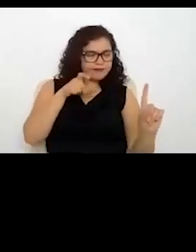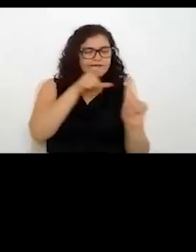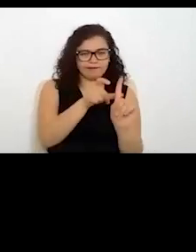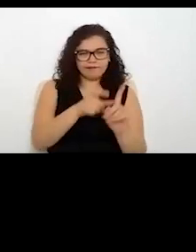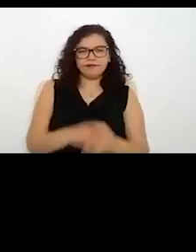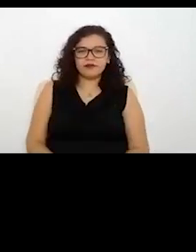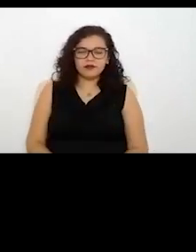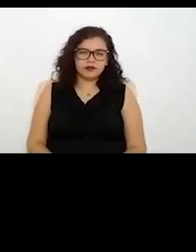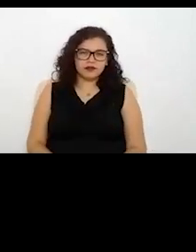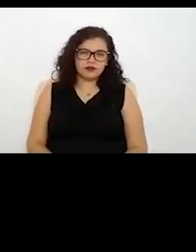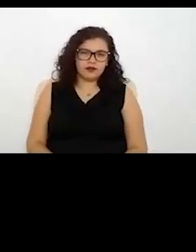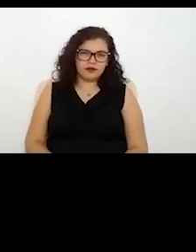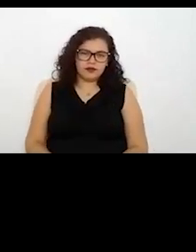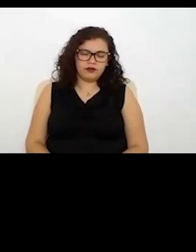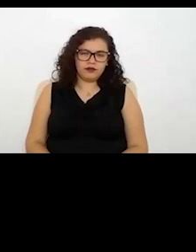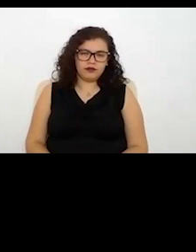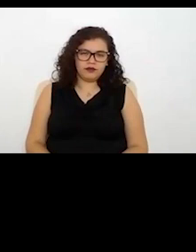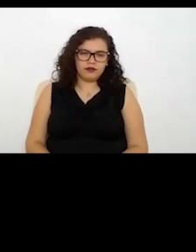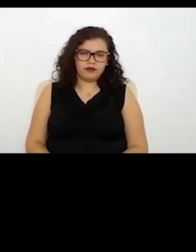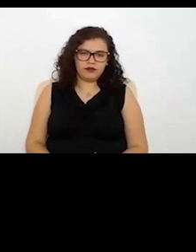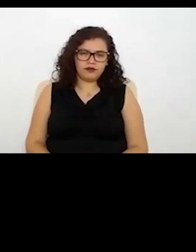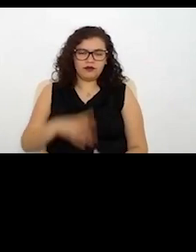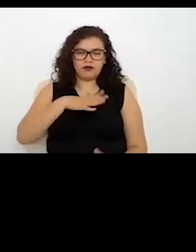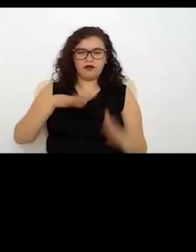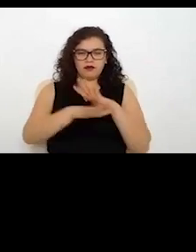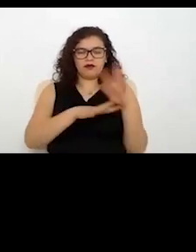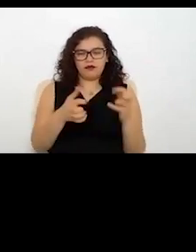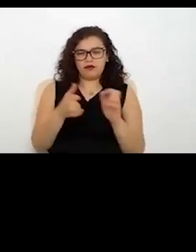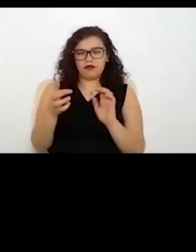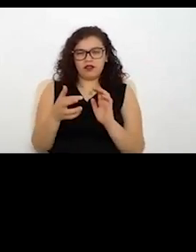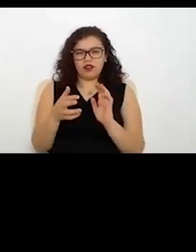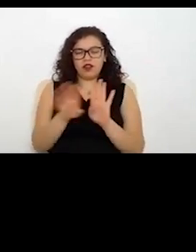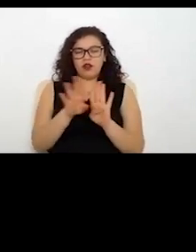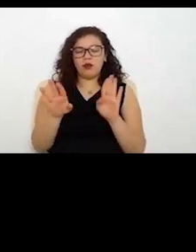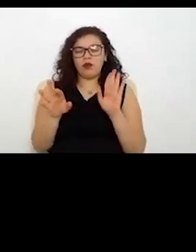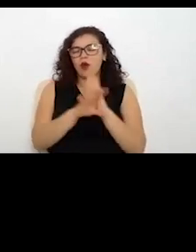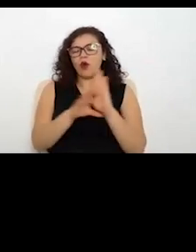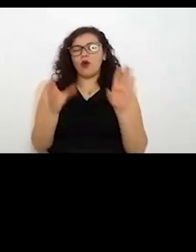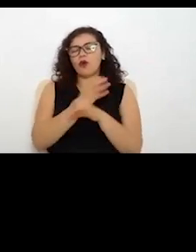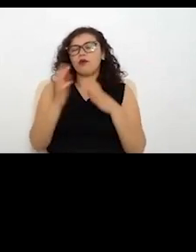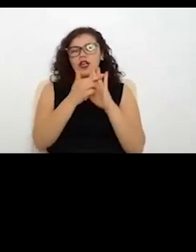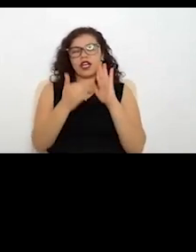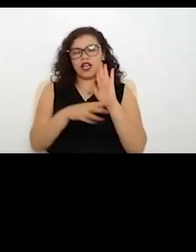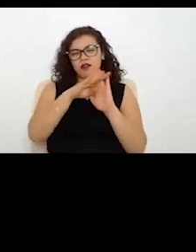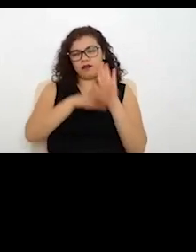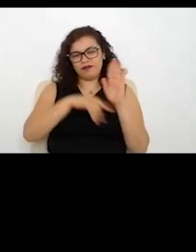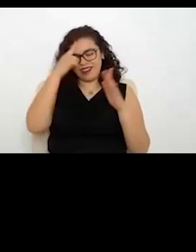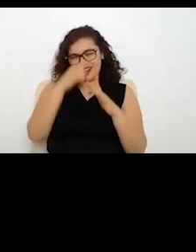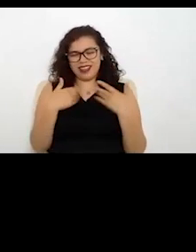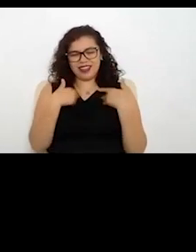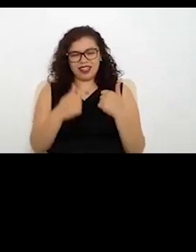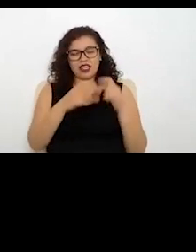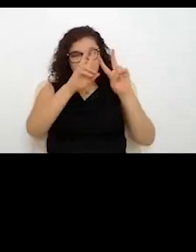ejemplo, un principio rector que de alguna forma sirve como un marco interpretativo para toda cuestión